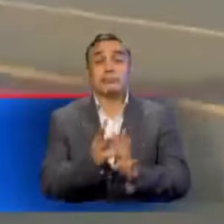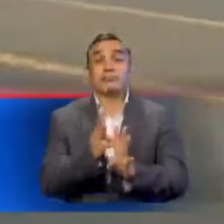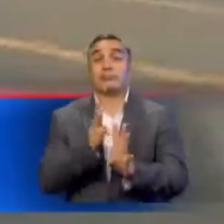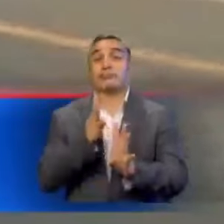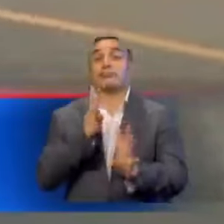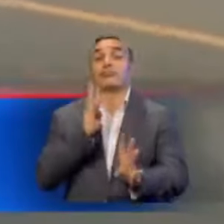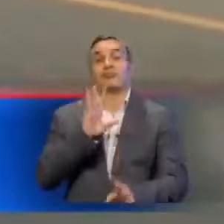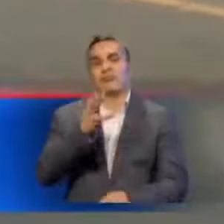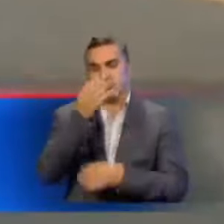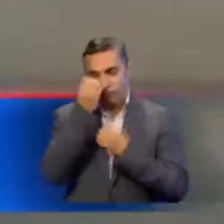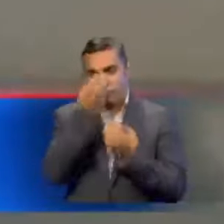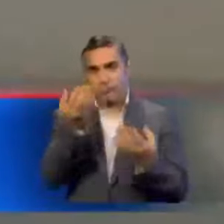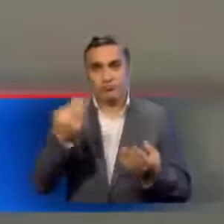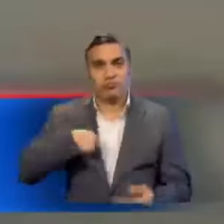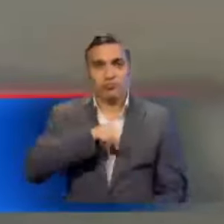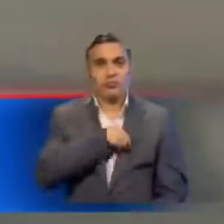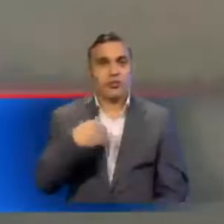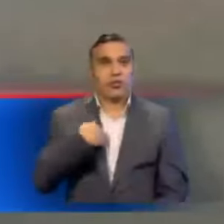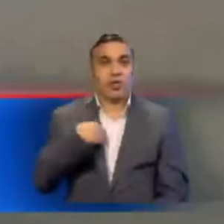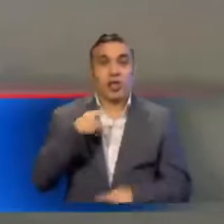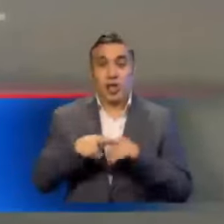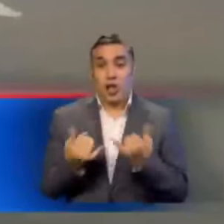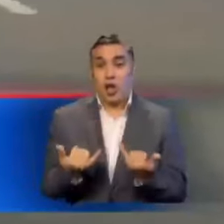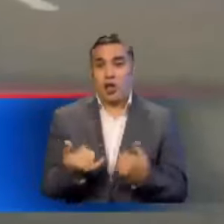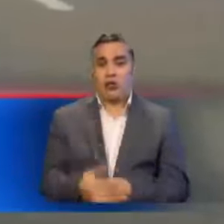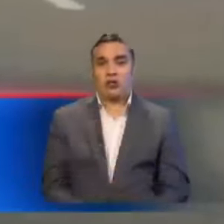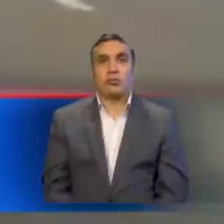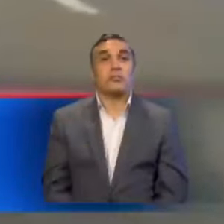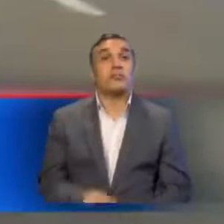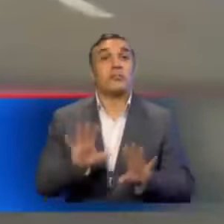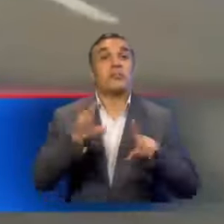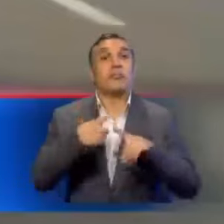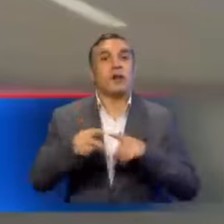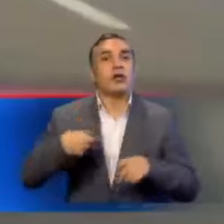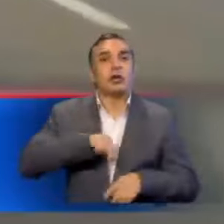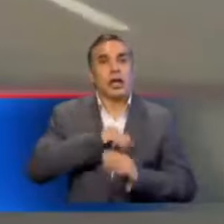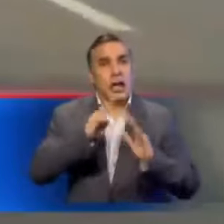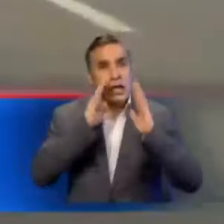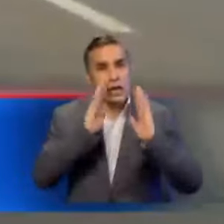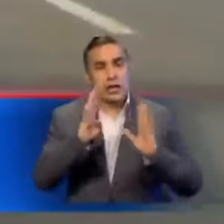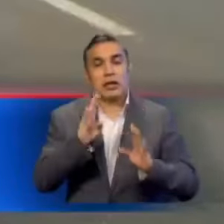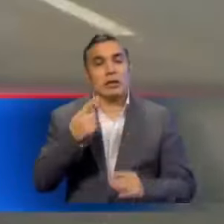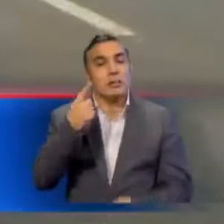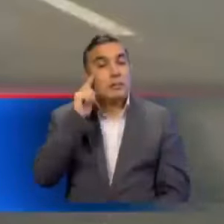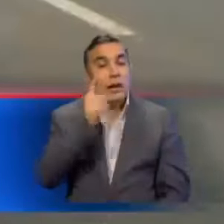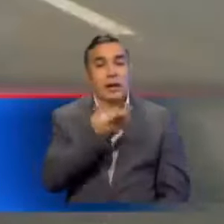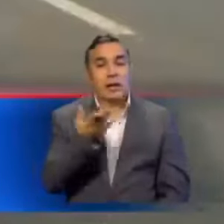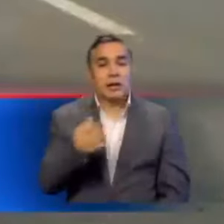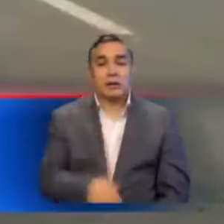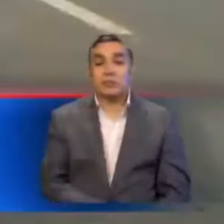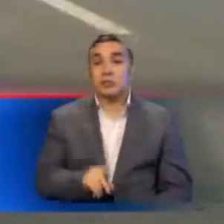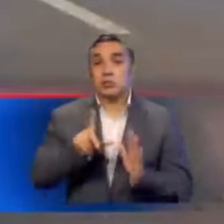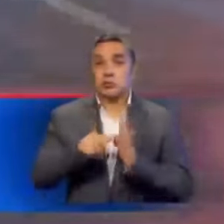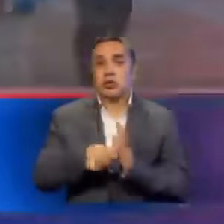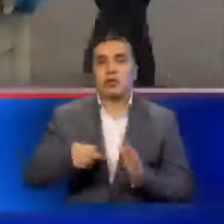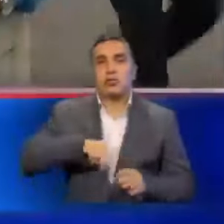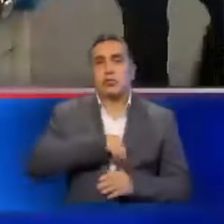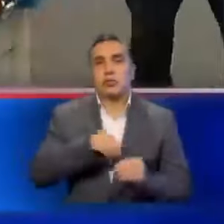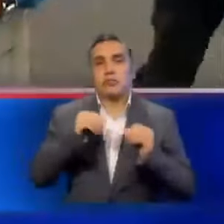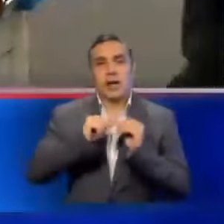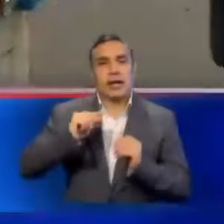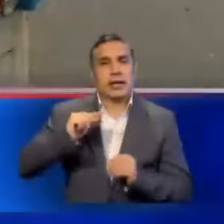sector. Esa es la información que podemos proveerles hasta este momento, pero seguiremos aquí pendientes para en lo posterior, pues, brindarles